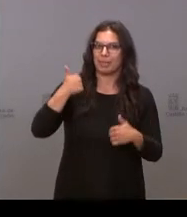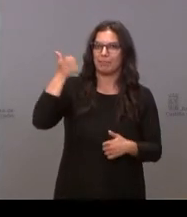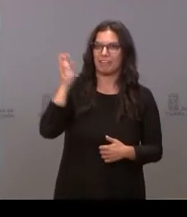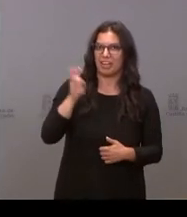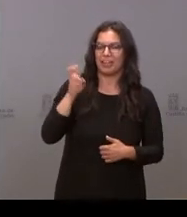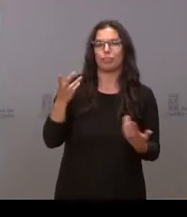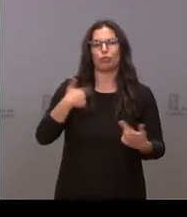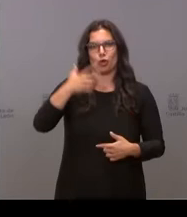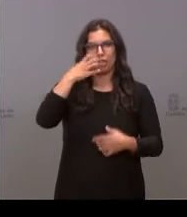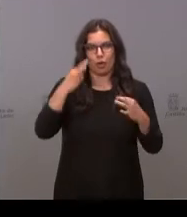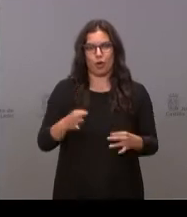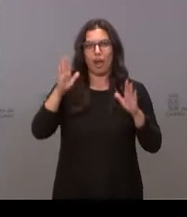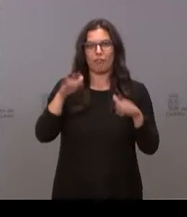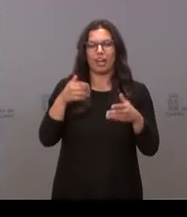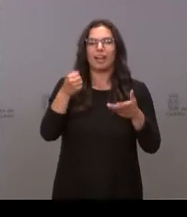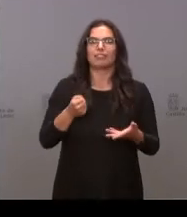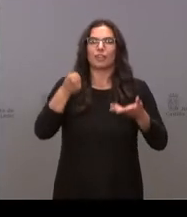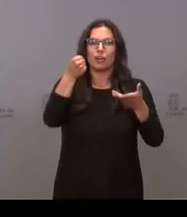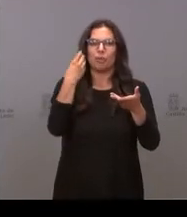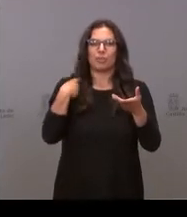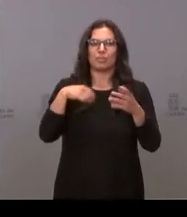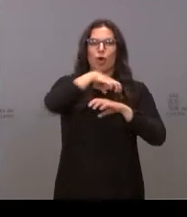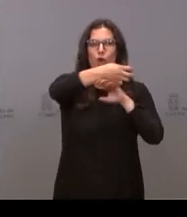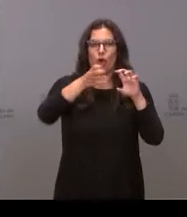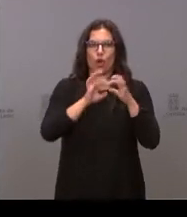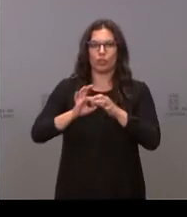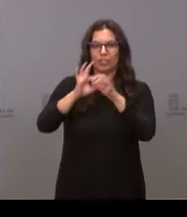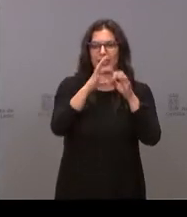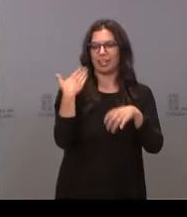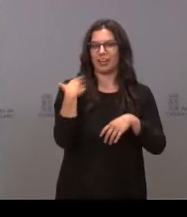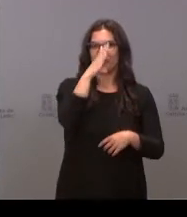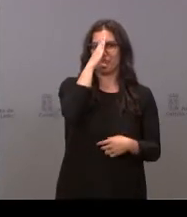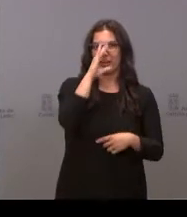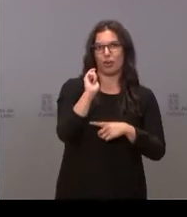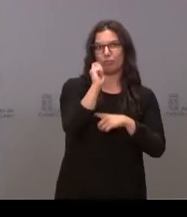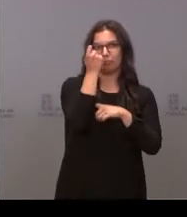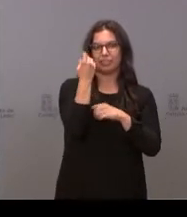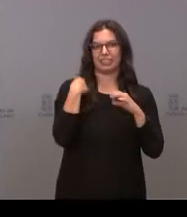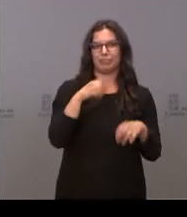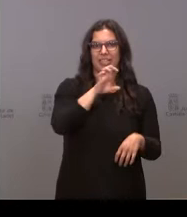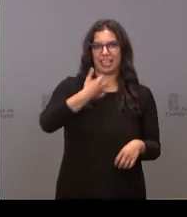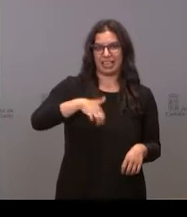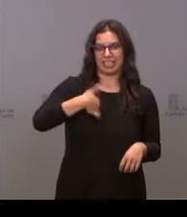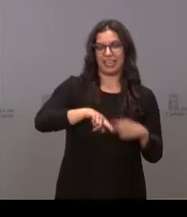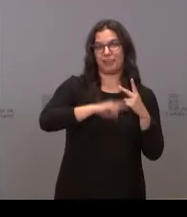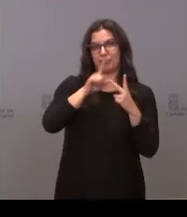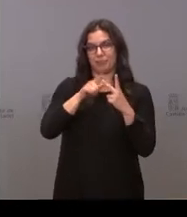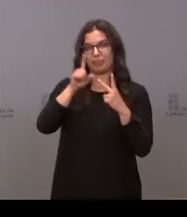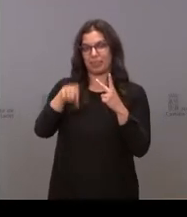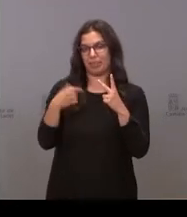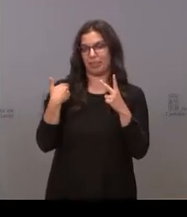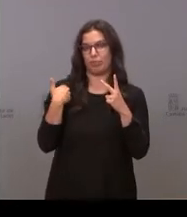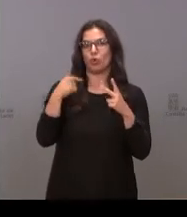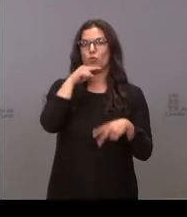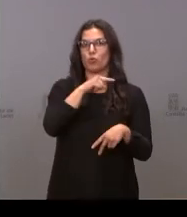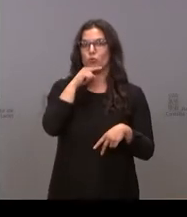la Copa Intercontinental que conquistamos en febrero en Argentina. Y luego, pues recientemente en